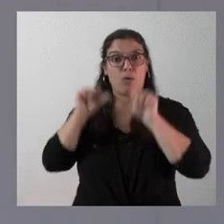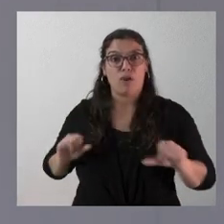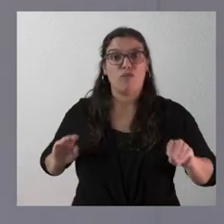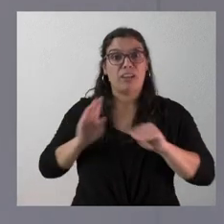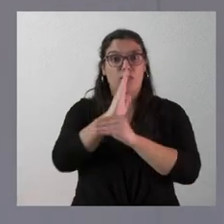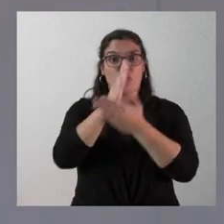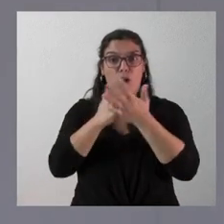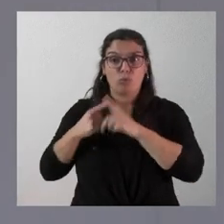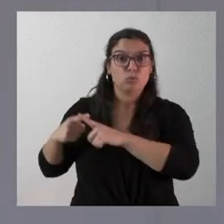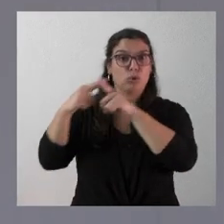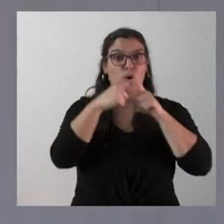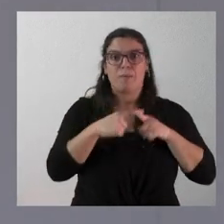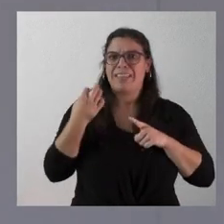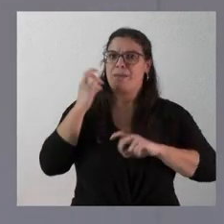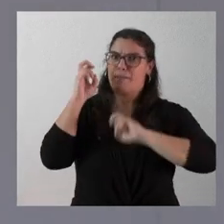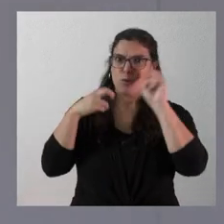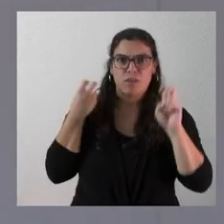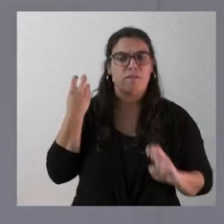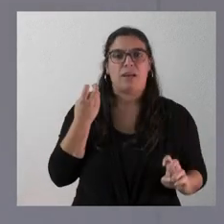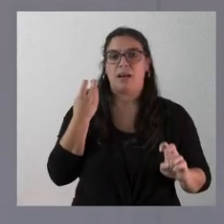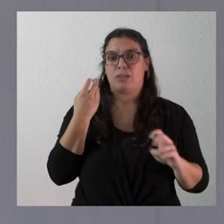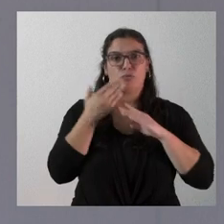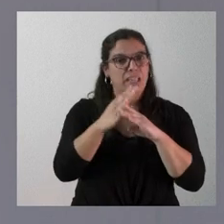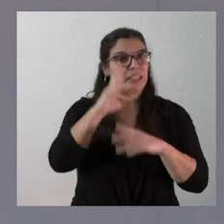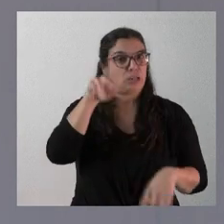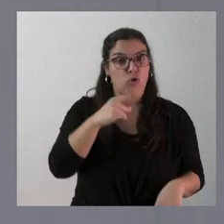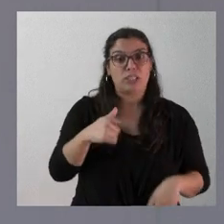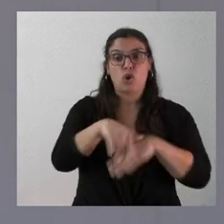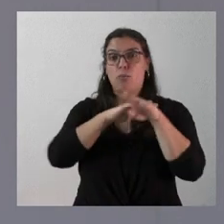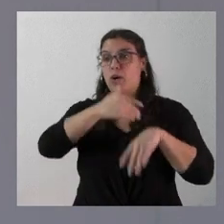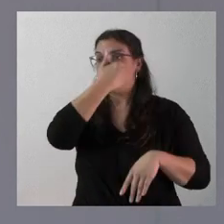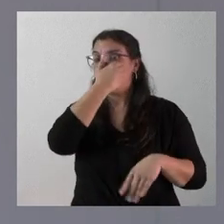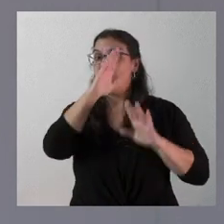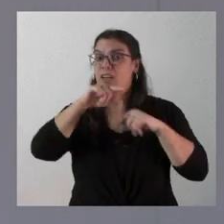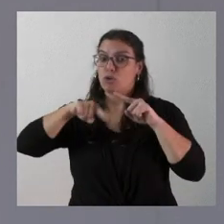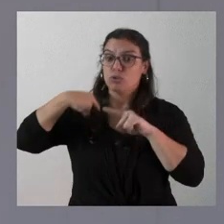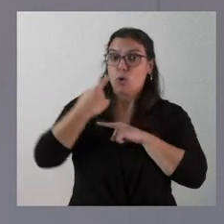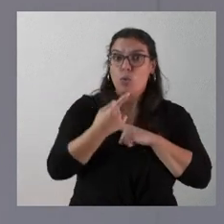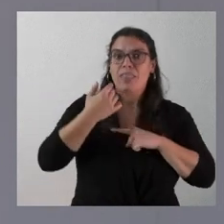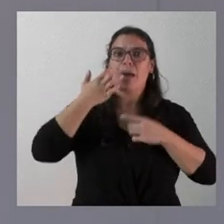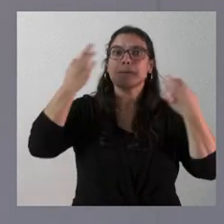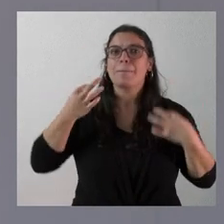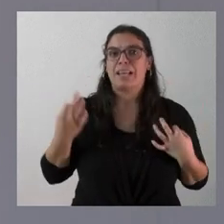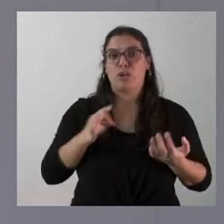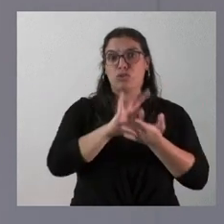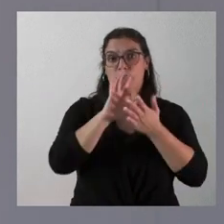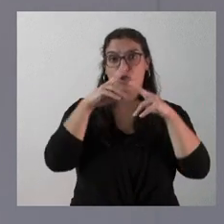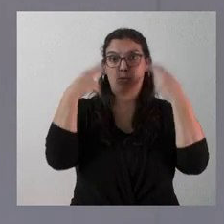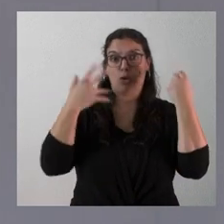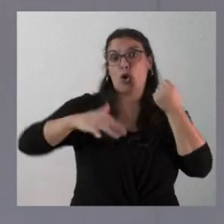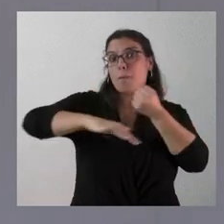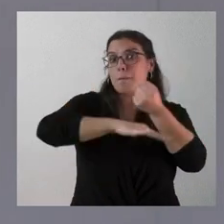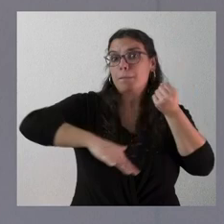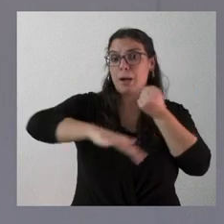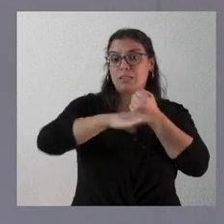corregir que la que hay es suficiente que el gobierno con esta decisión de mirar a otro lado está poniendo en riesgo la financiación de los oídos públicos esenciales y que